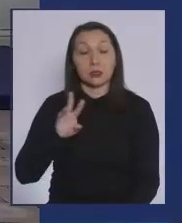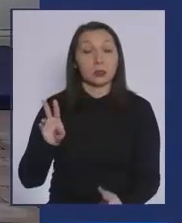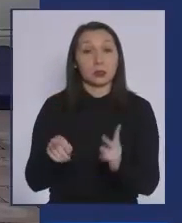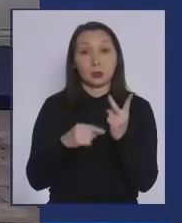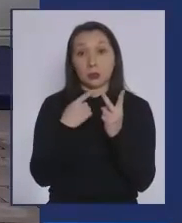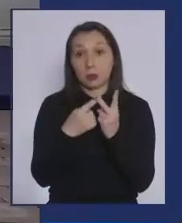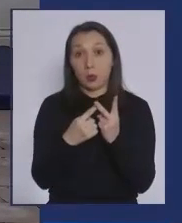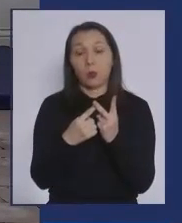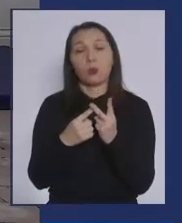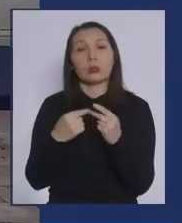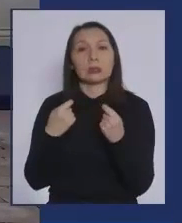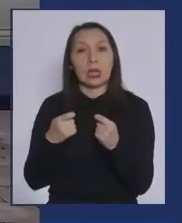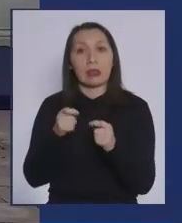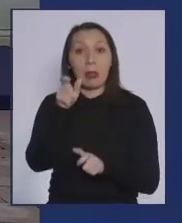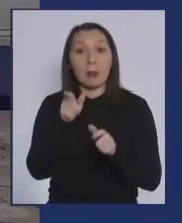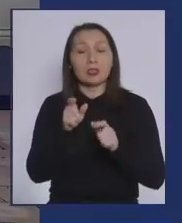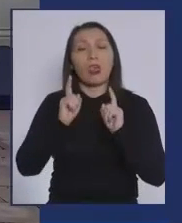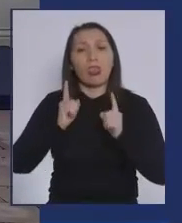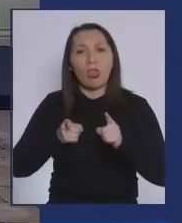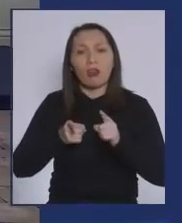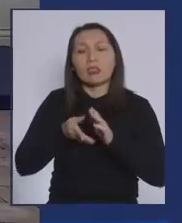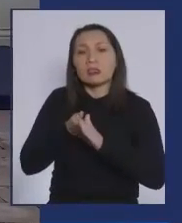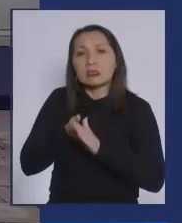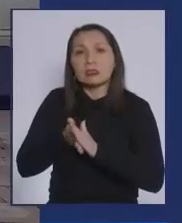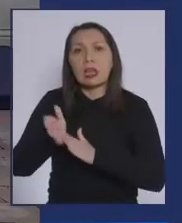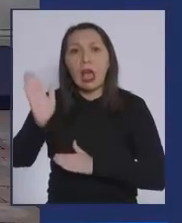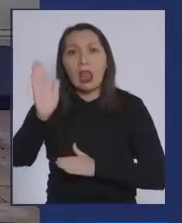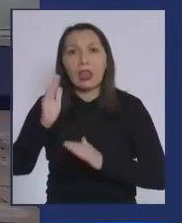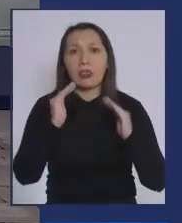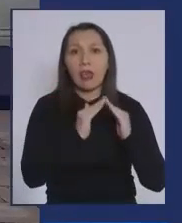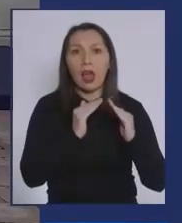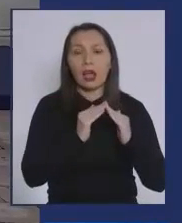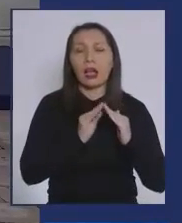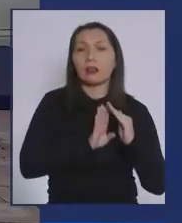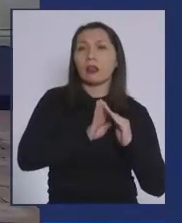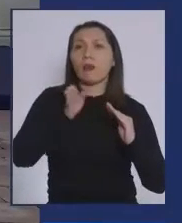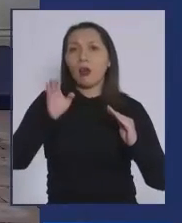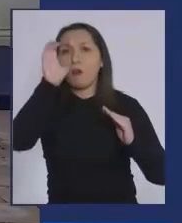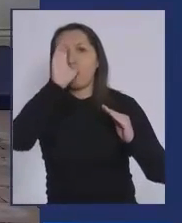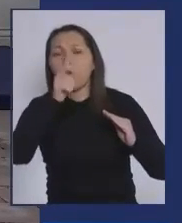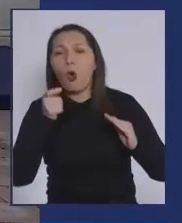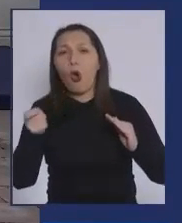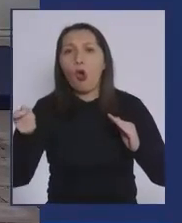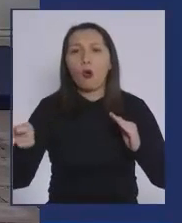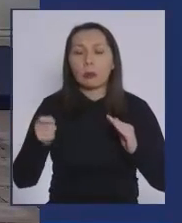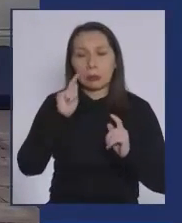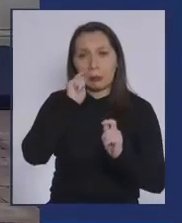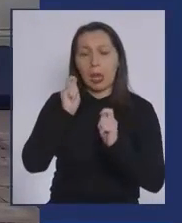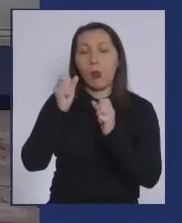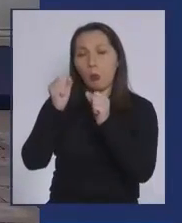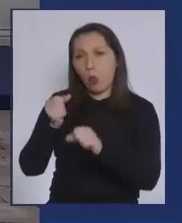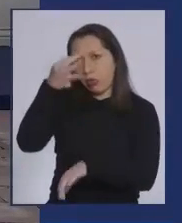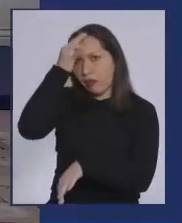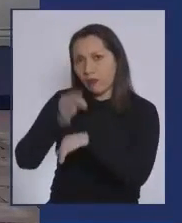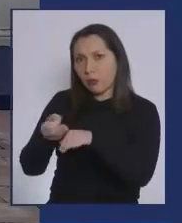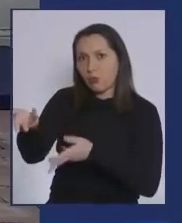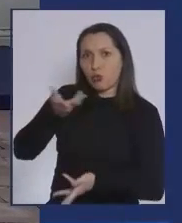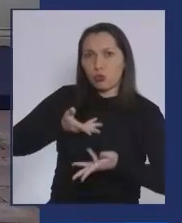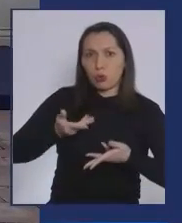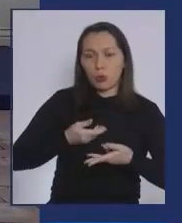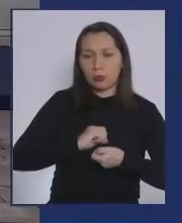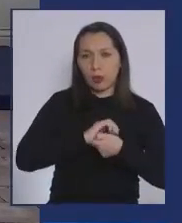segundo evita que las familias tengan que dejar su hogar para ir de compras arriesgando contagios